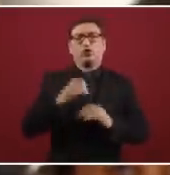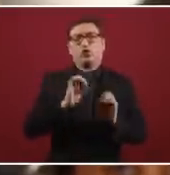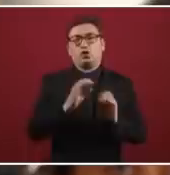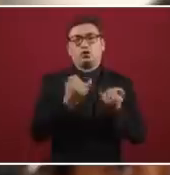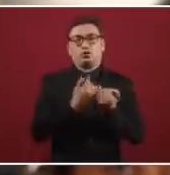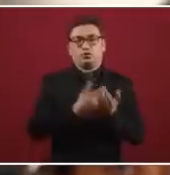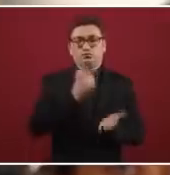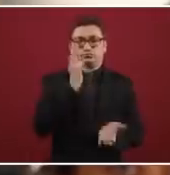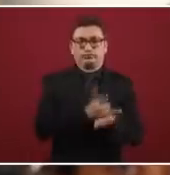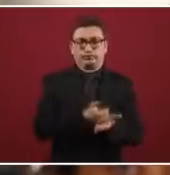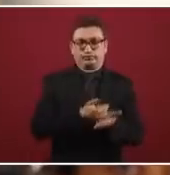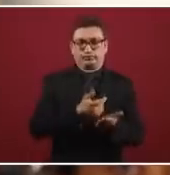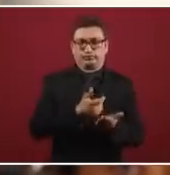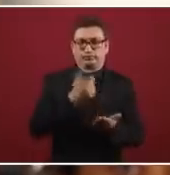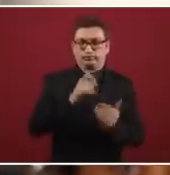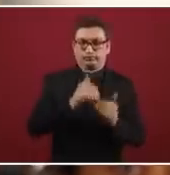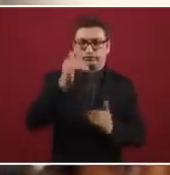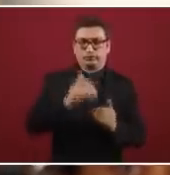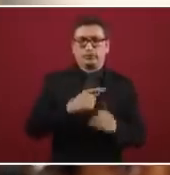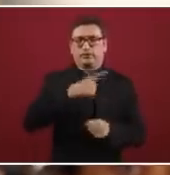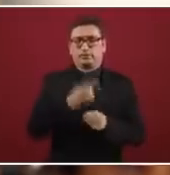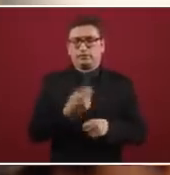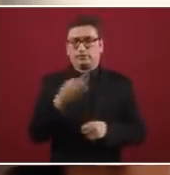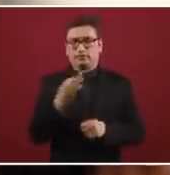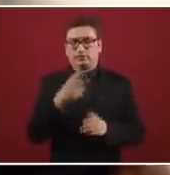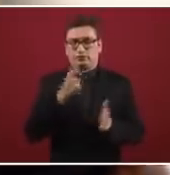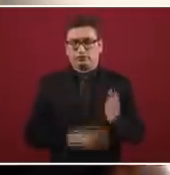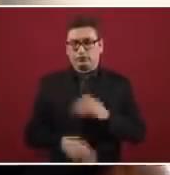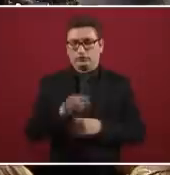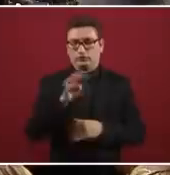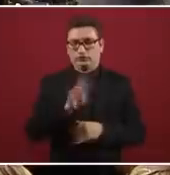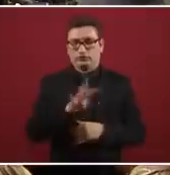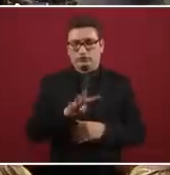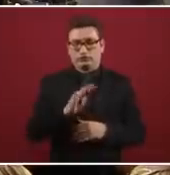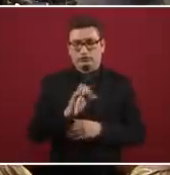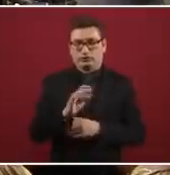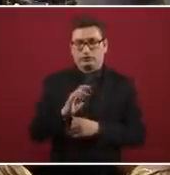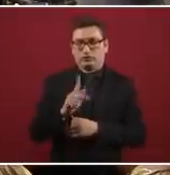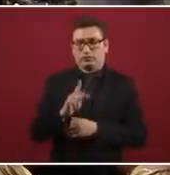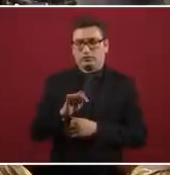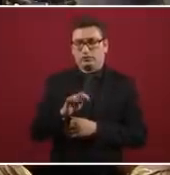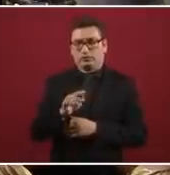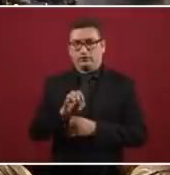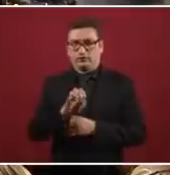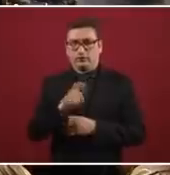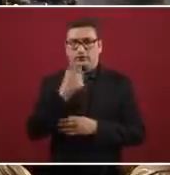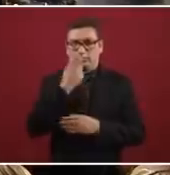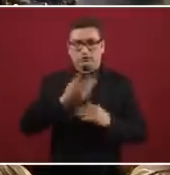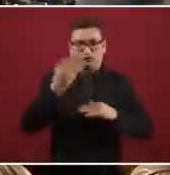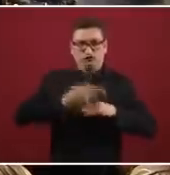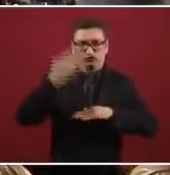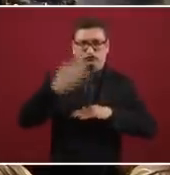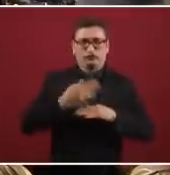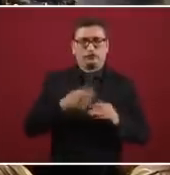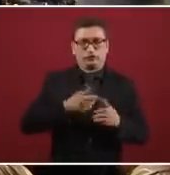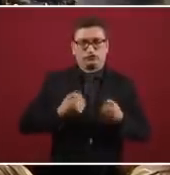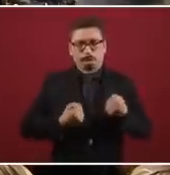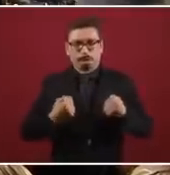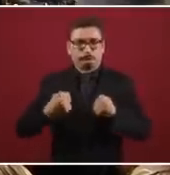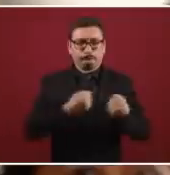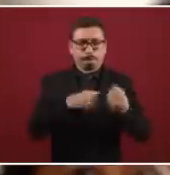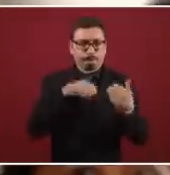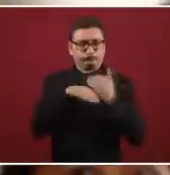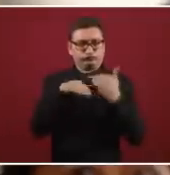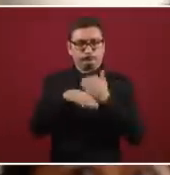del peaje. A partir del 1 de febrero del 2019, CAPUFE actualizó el precio del peaje en las casetas del país